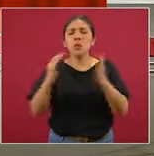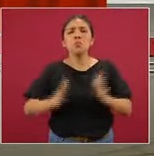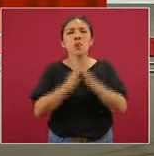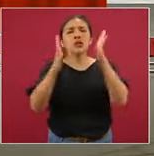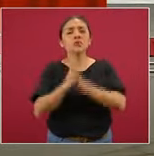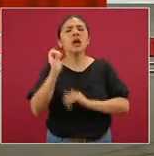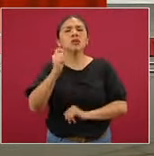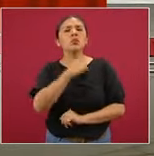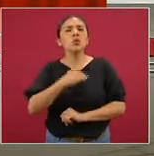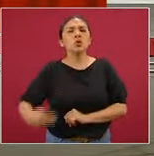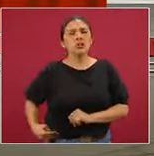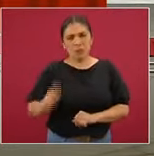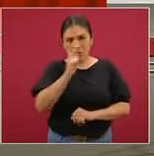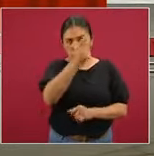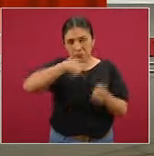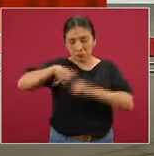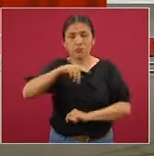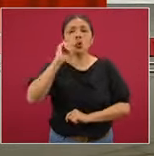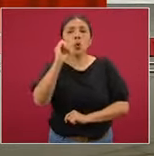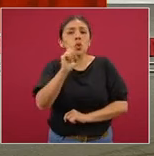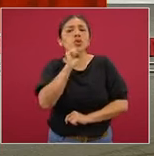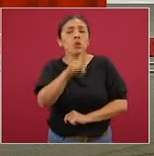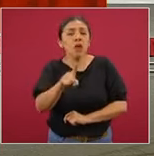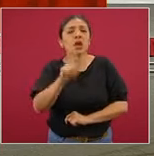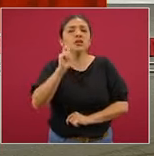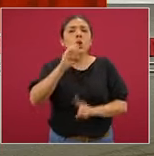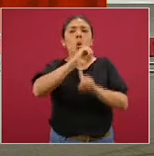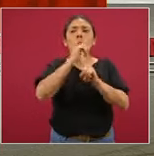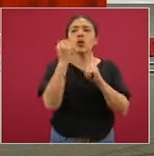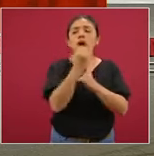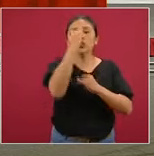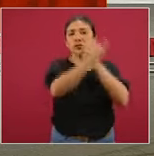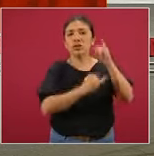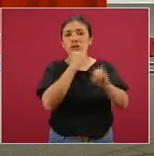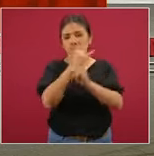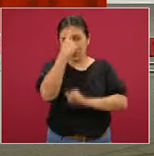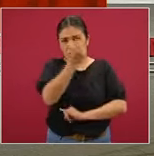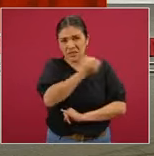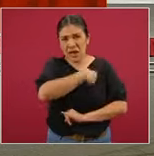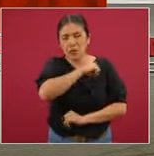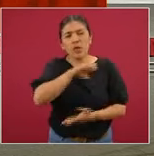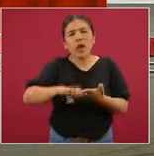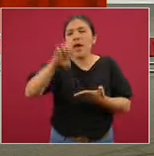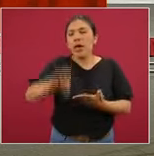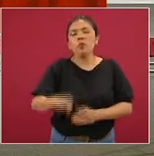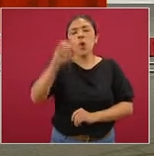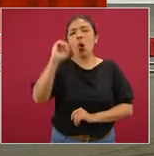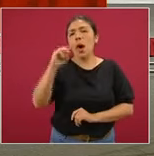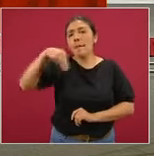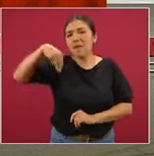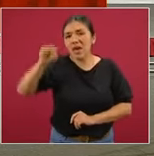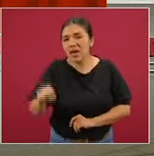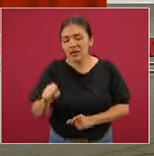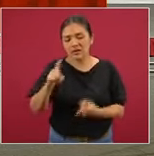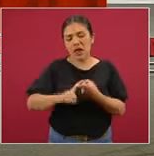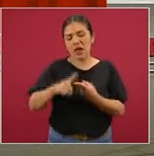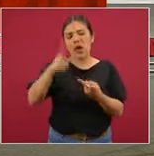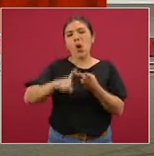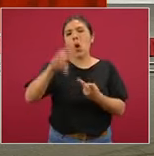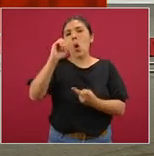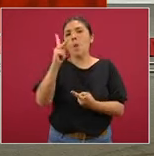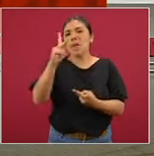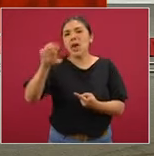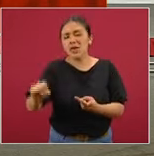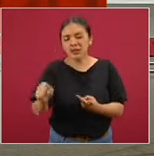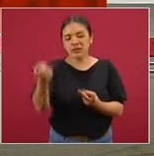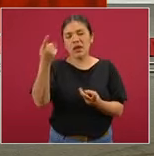municipales, o también lo hacen las organizaciones internacionales de salud, por ejemplo, la Organización Mundial de la Salud, la Organización Panamericana